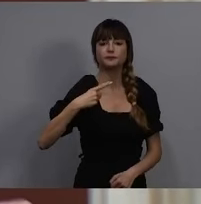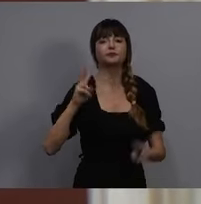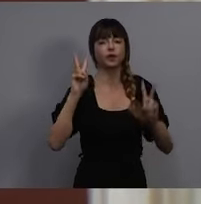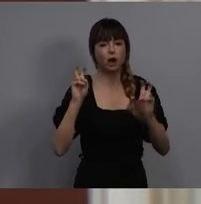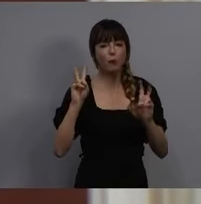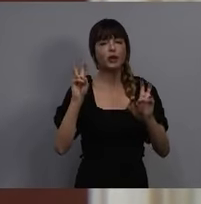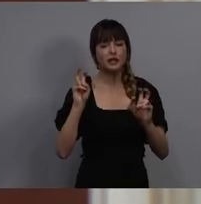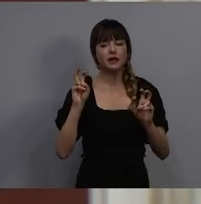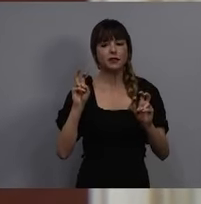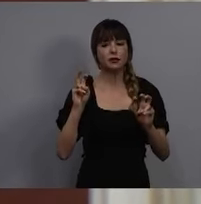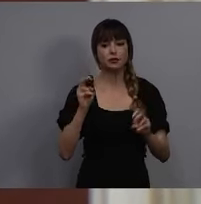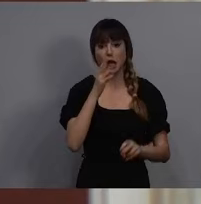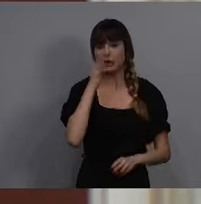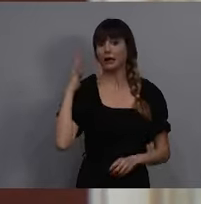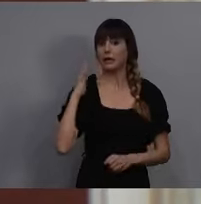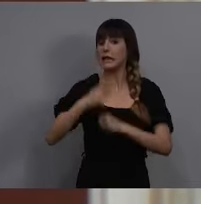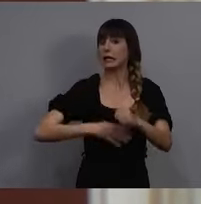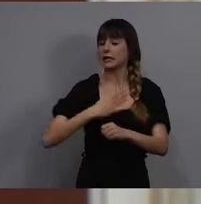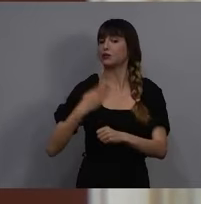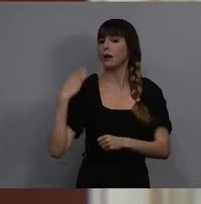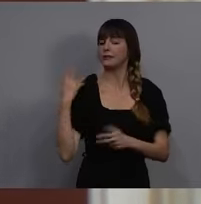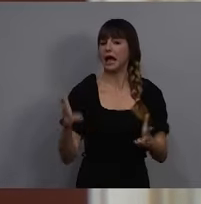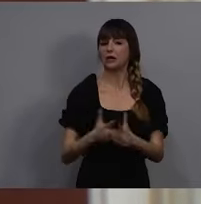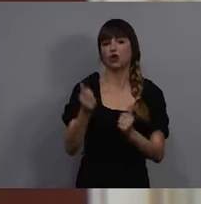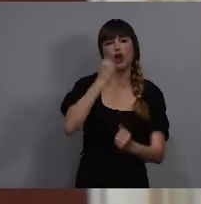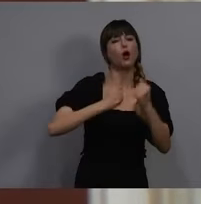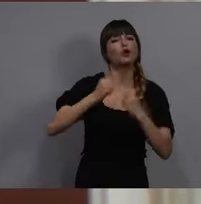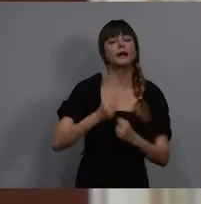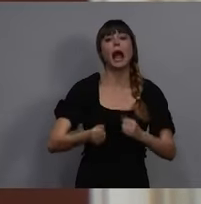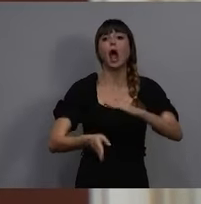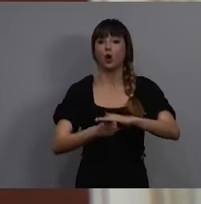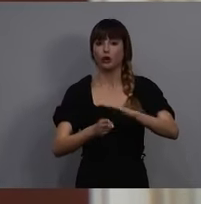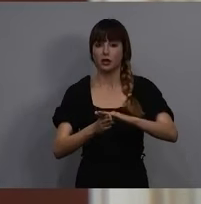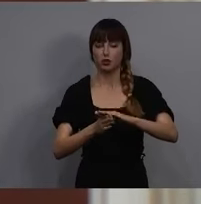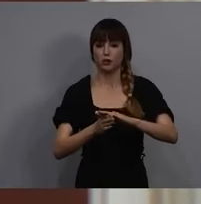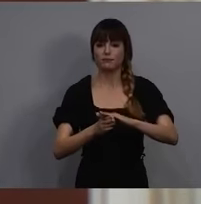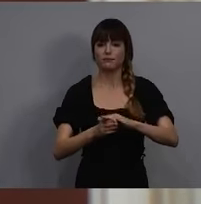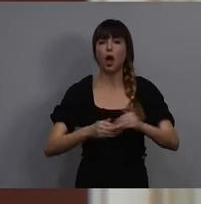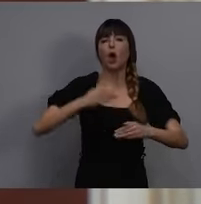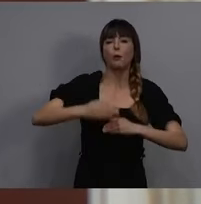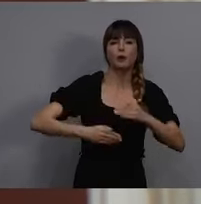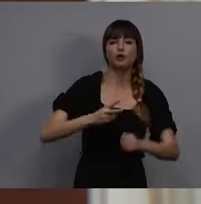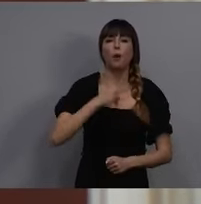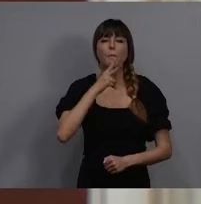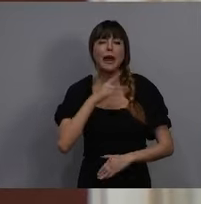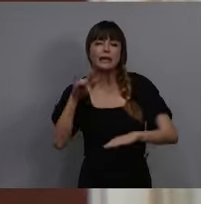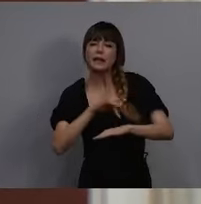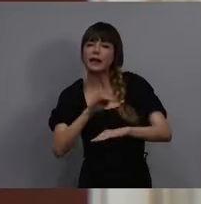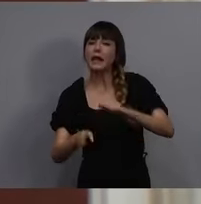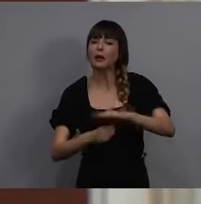in iniciada durante la pasada legislatura en todo el aspecto socioeconómico transformando nuestro tejido productivo en clave verde y digital para